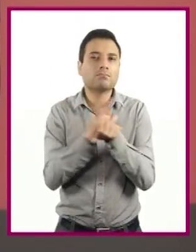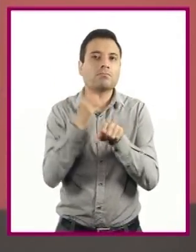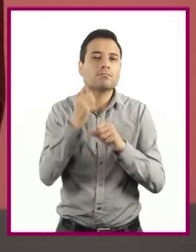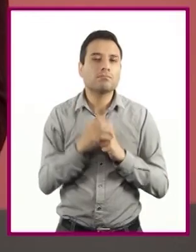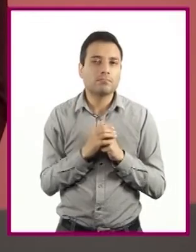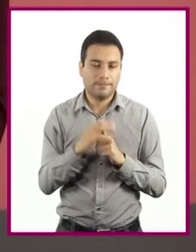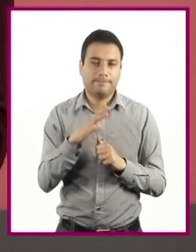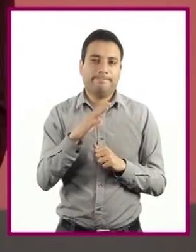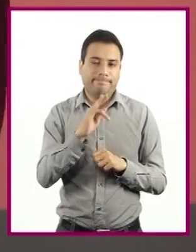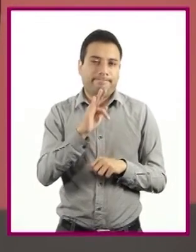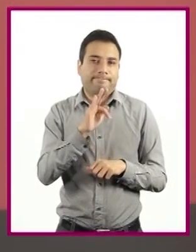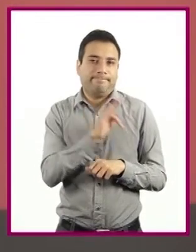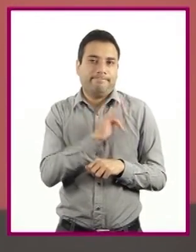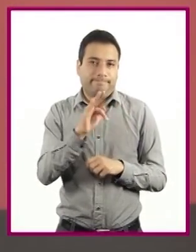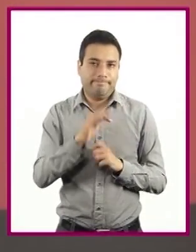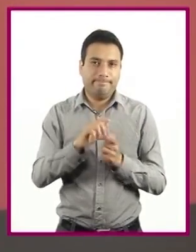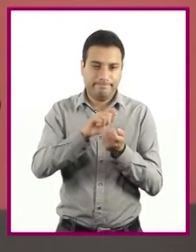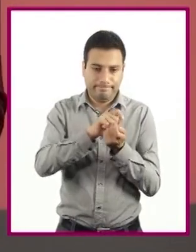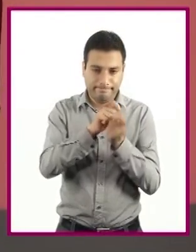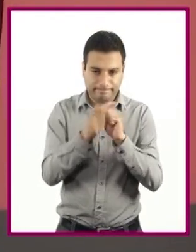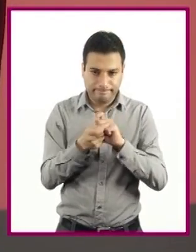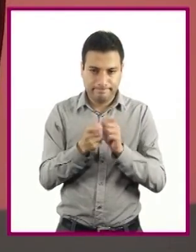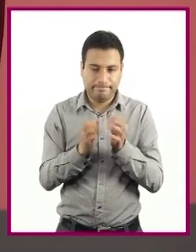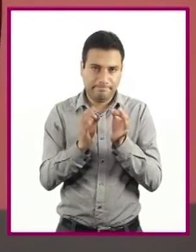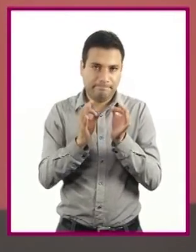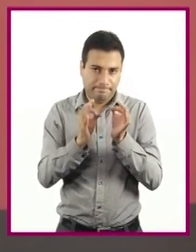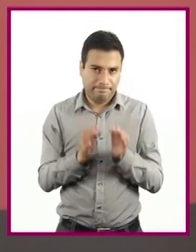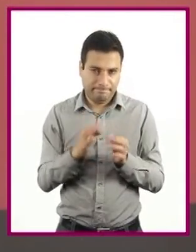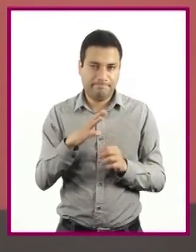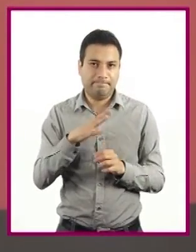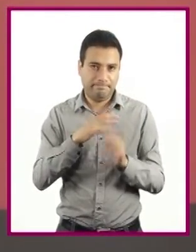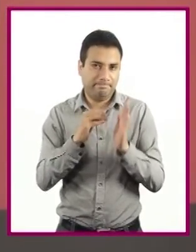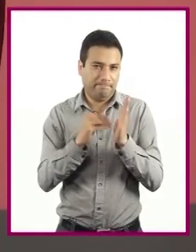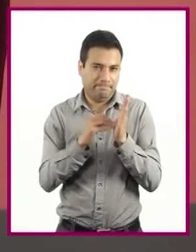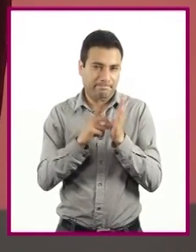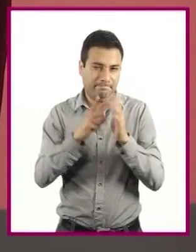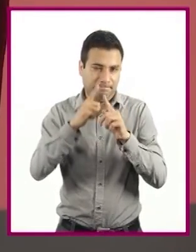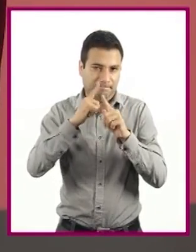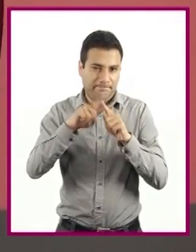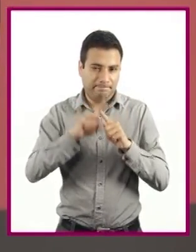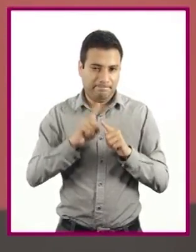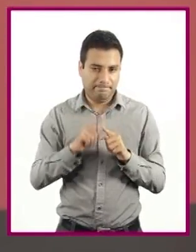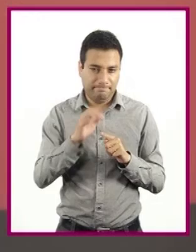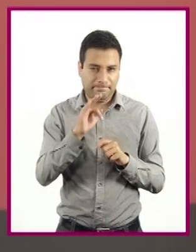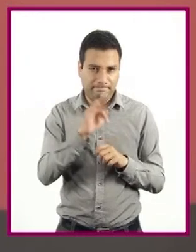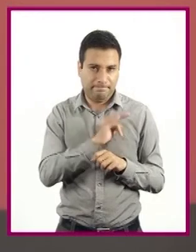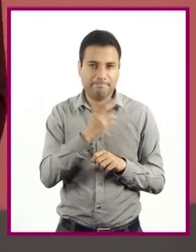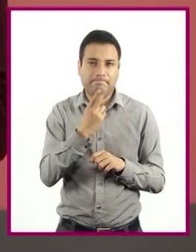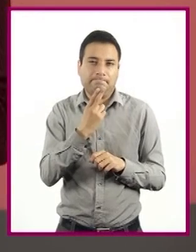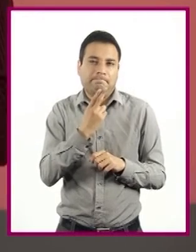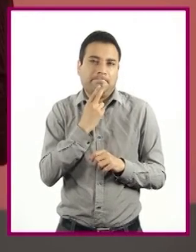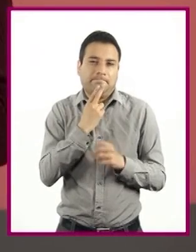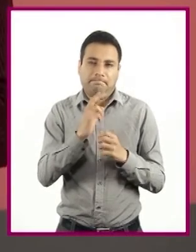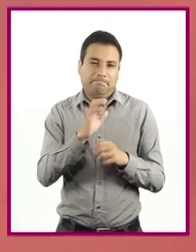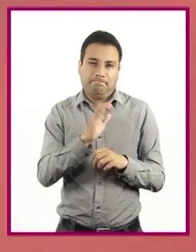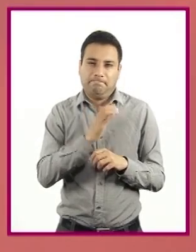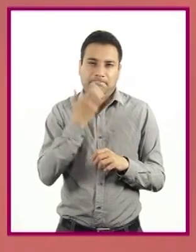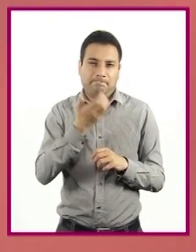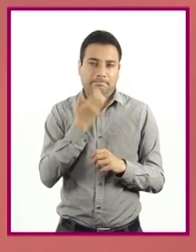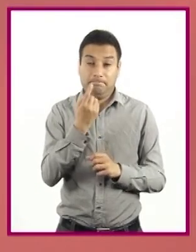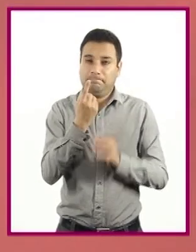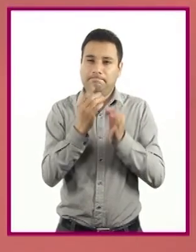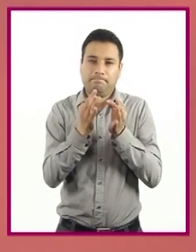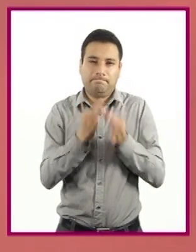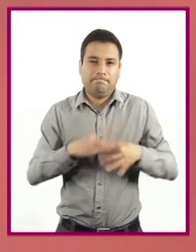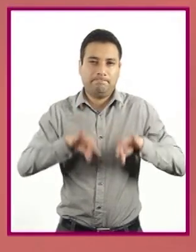para hacerla de manera sistemática y formal, a través de varios sistemas de transliteración que han estado en uso, siendo la más